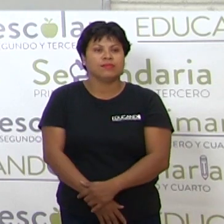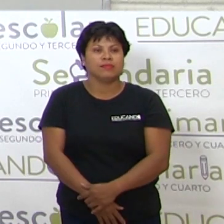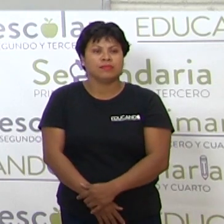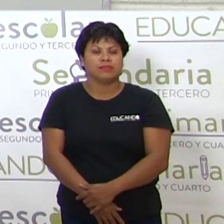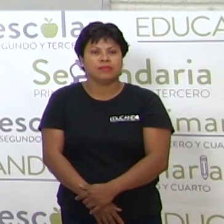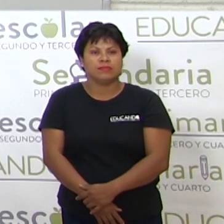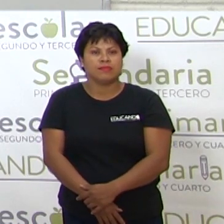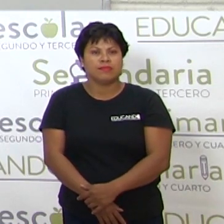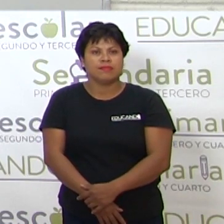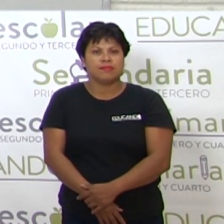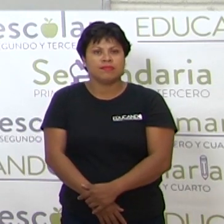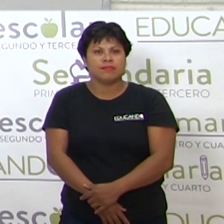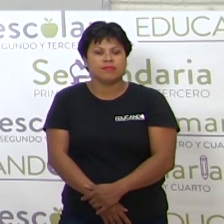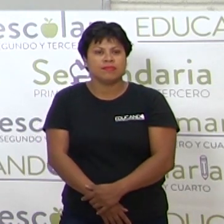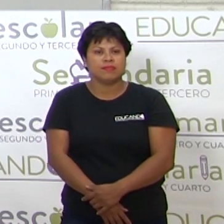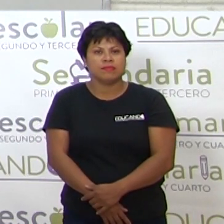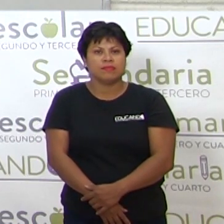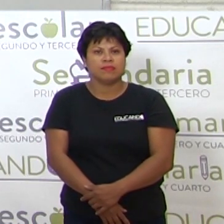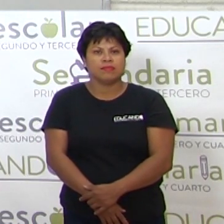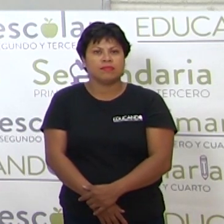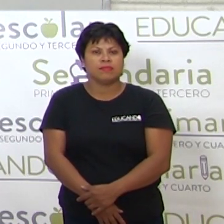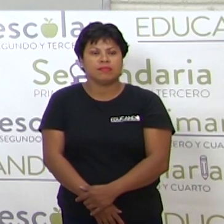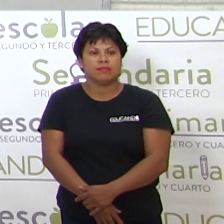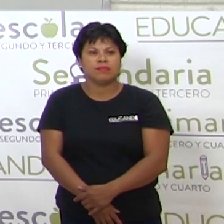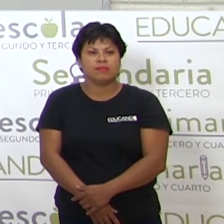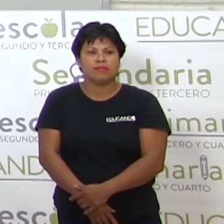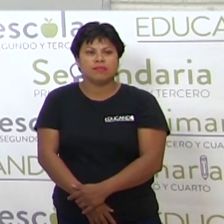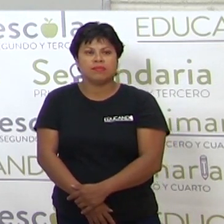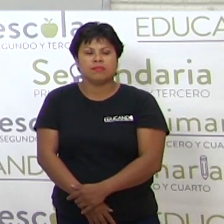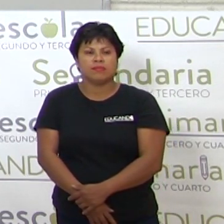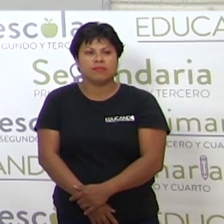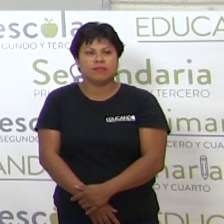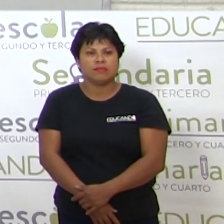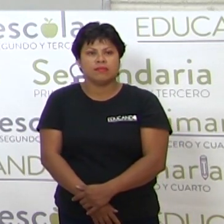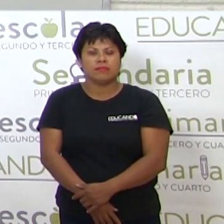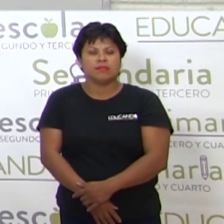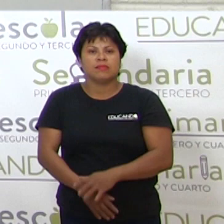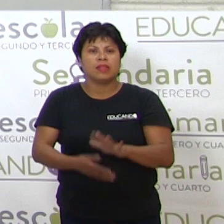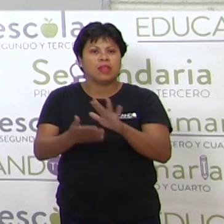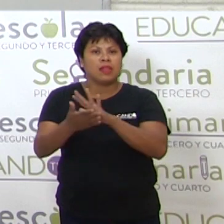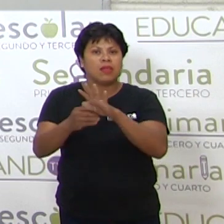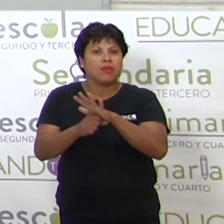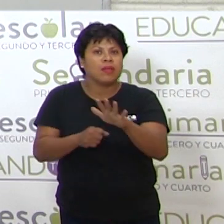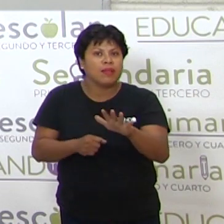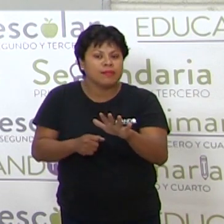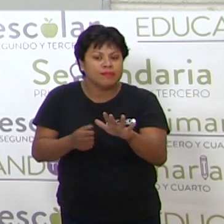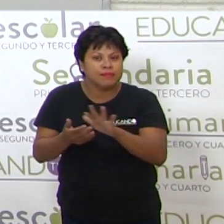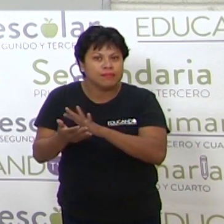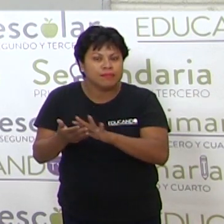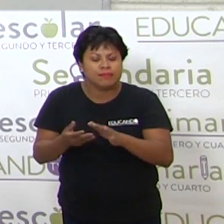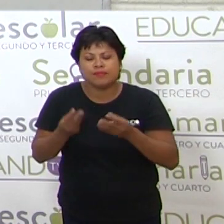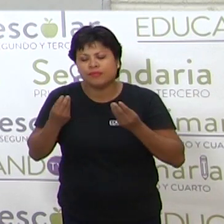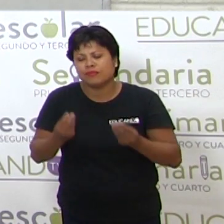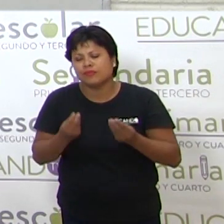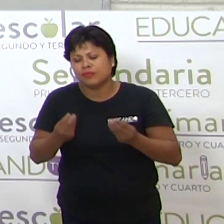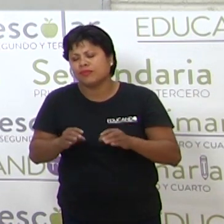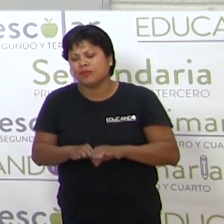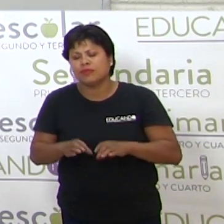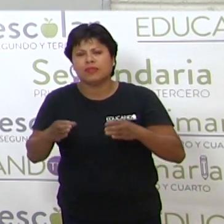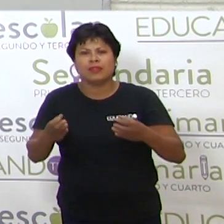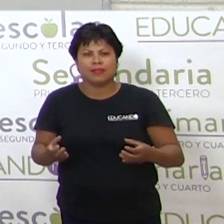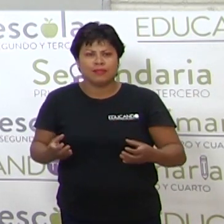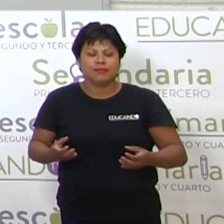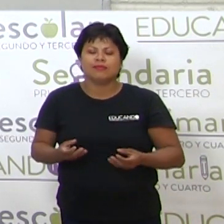verdad lo leí ley que muchos cuentos